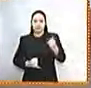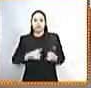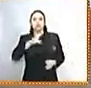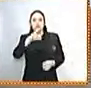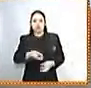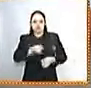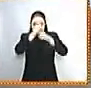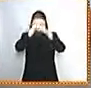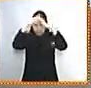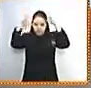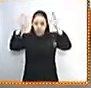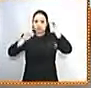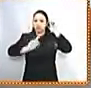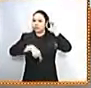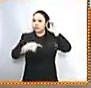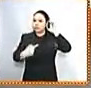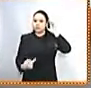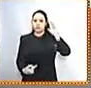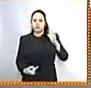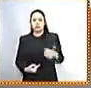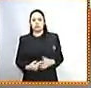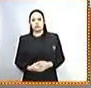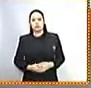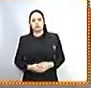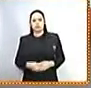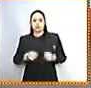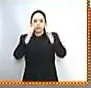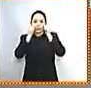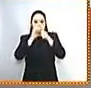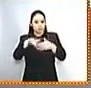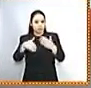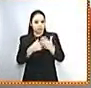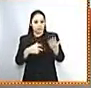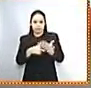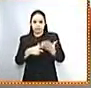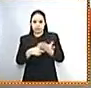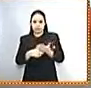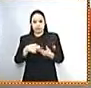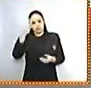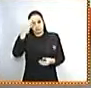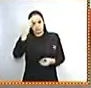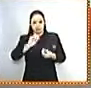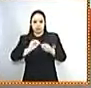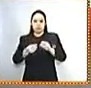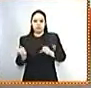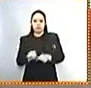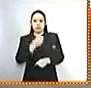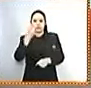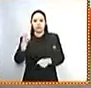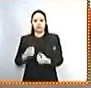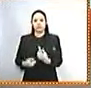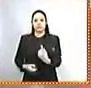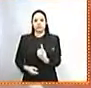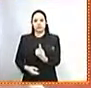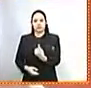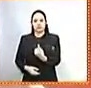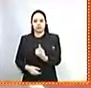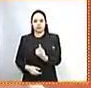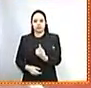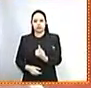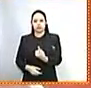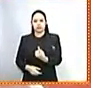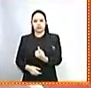sus sueños una realidad con la diaria. Estén atentos todos con su boletito porque conoceremos el primer dígito afortunado.